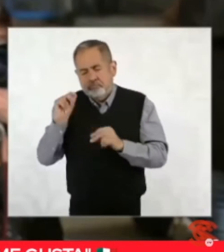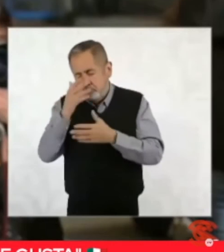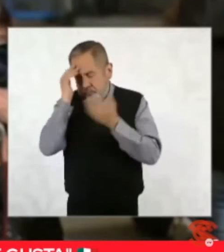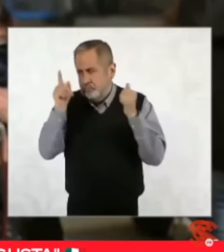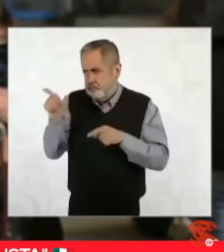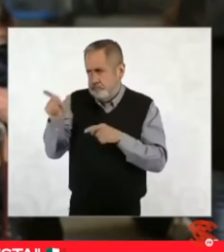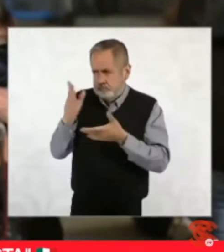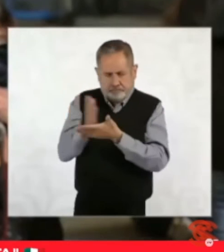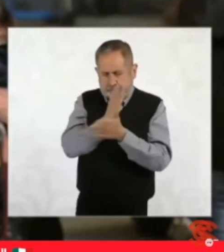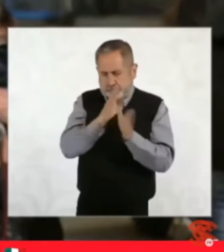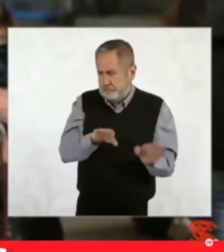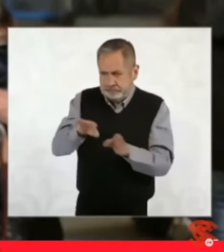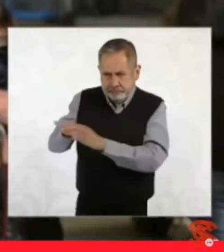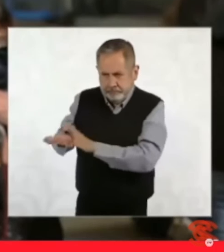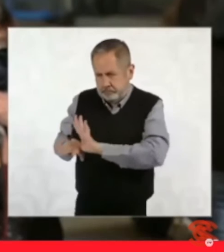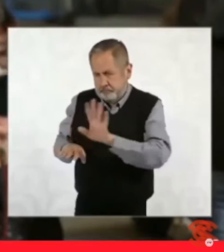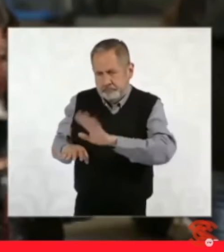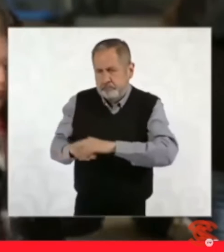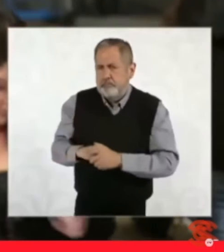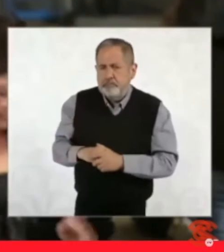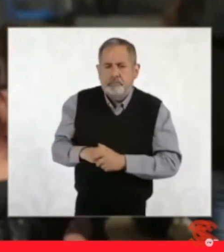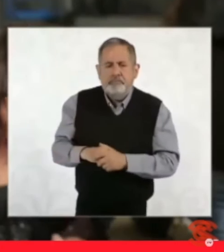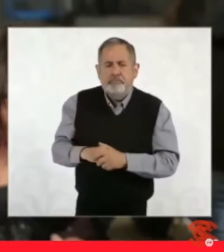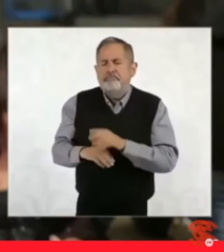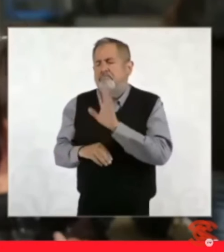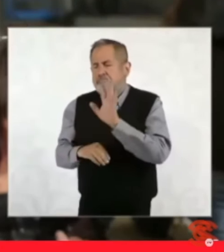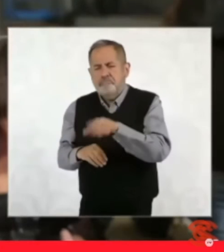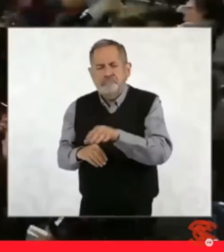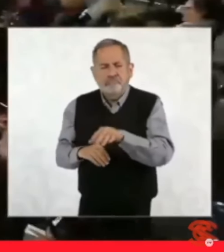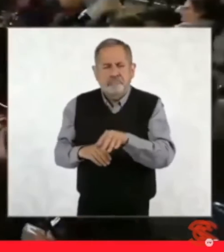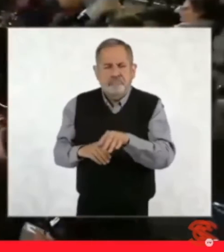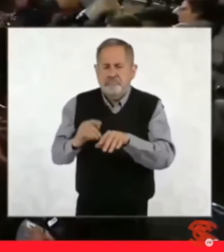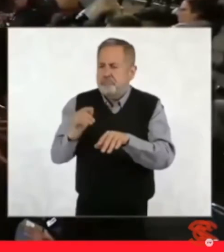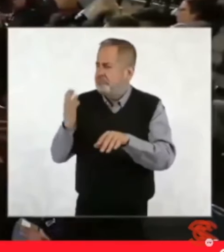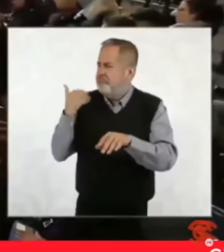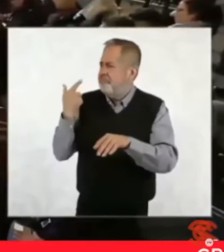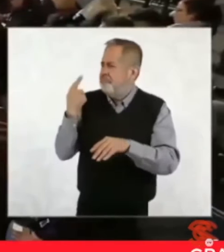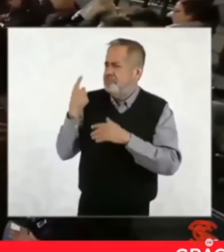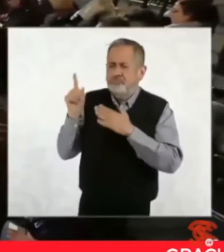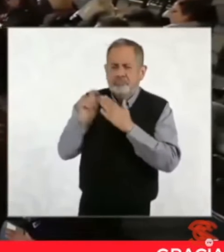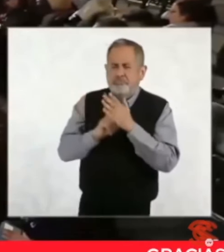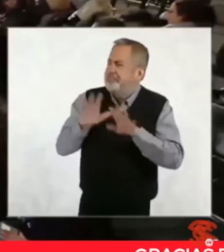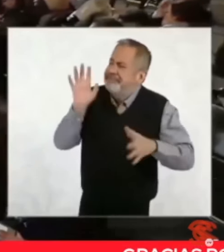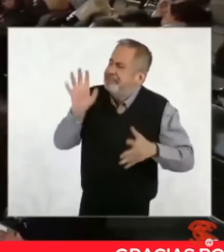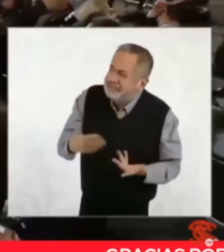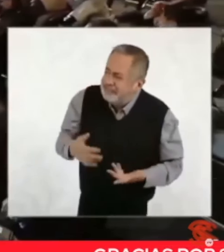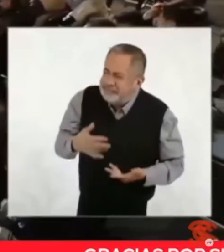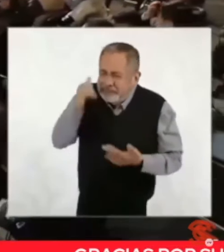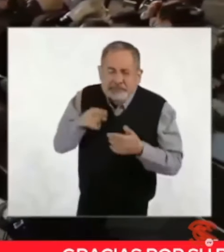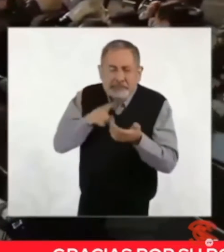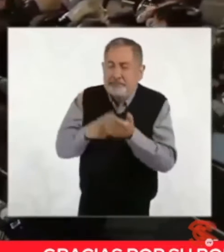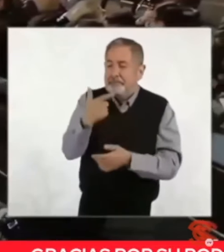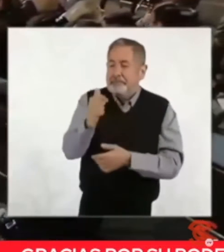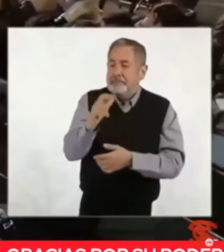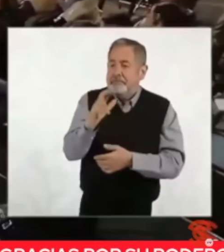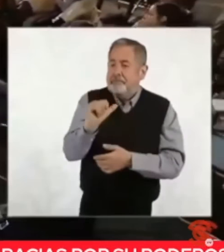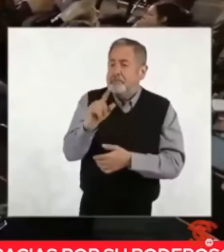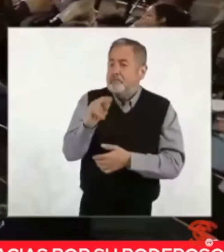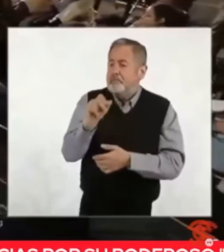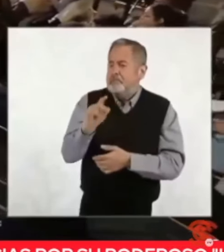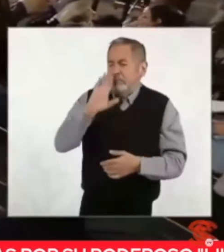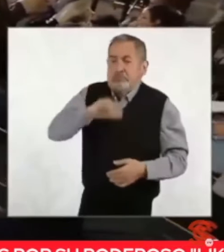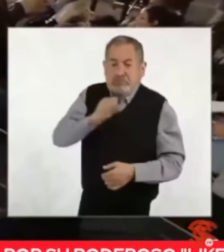y aparte. Llegué a esta reflexión hace menos de un mes. Pero dije, es que Genaro García Luna no hizo nada malo. O sea, solo